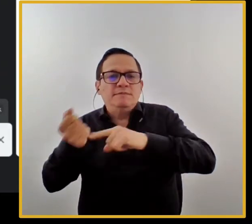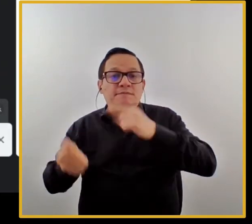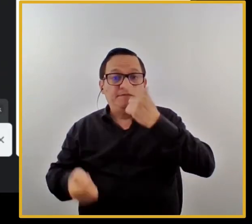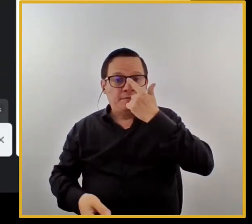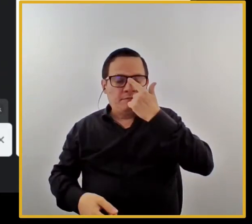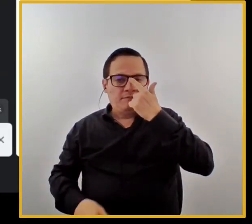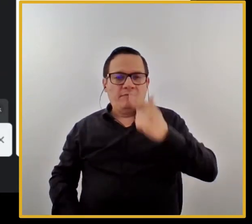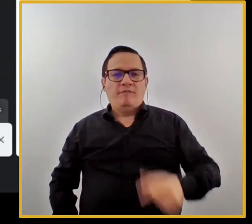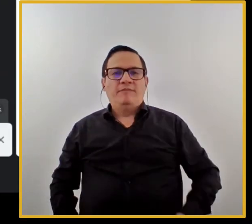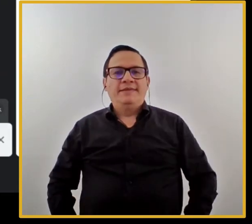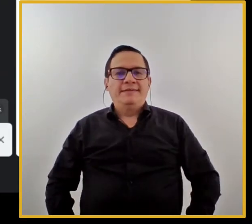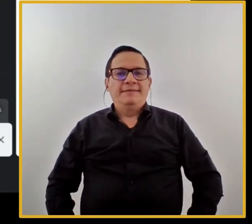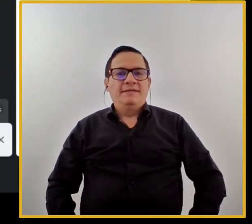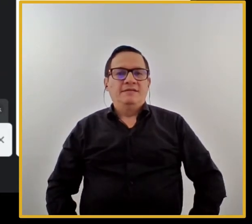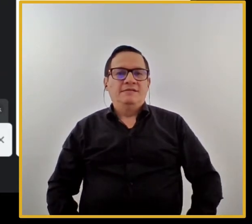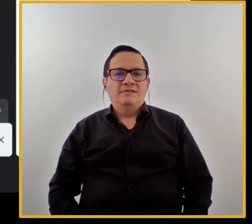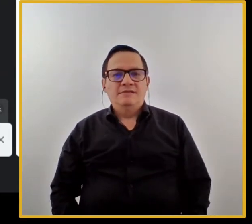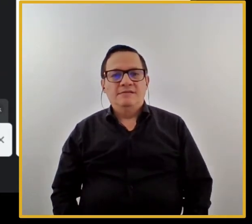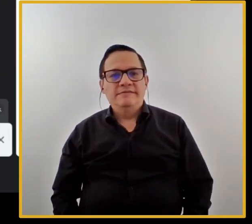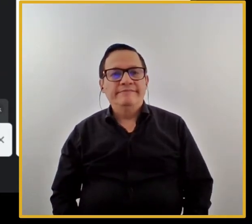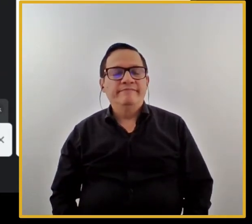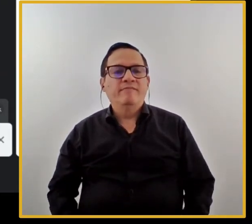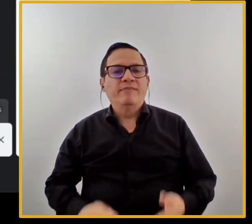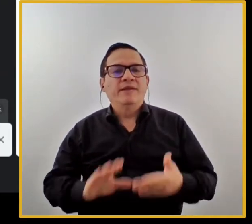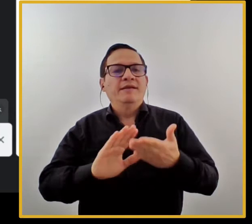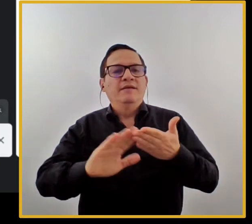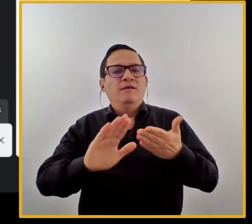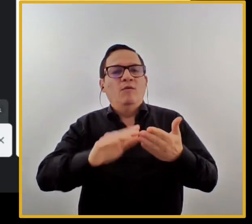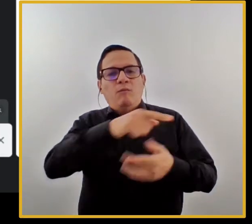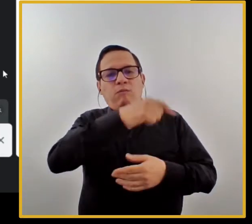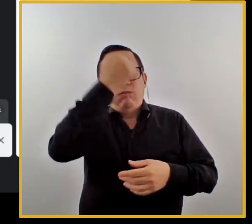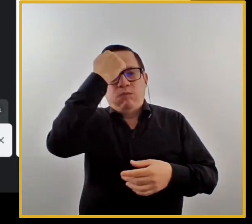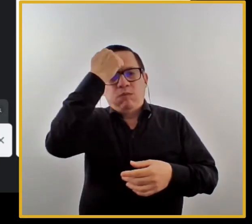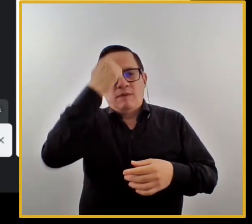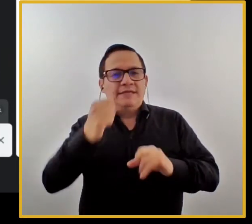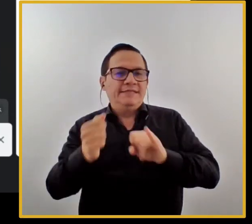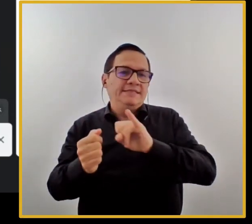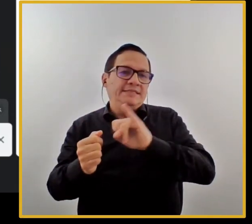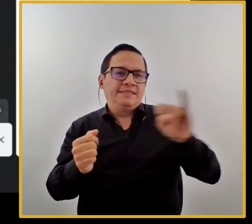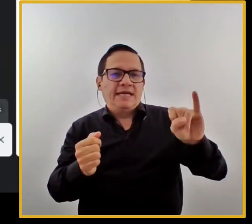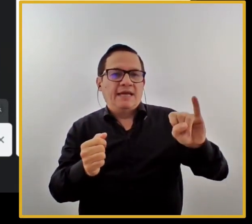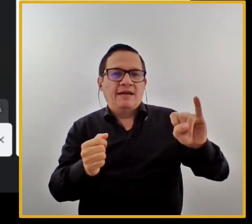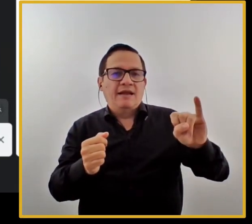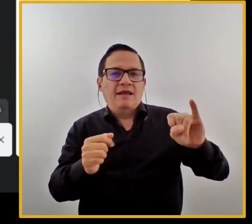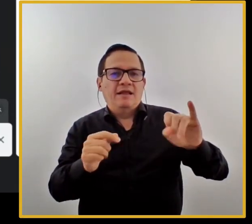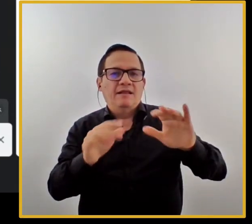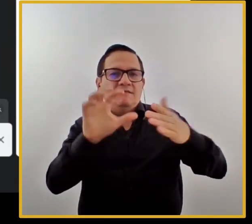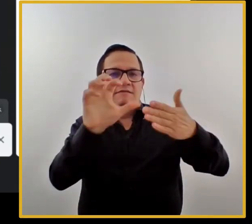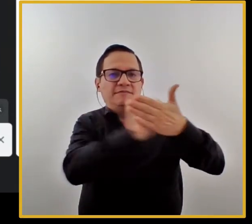Profe, es que no lo has eliminado de la parte izquierda, el x al cubo.